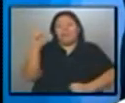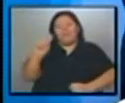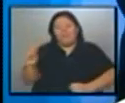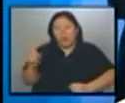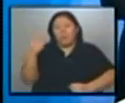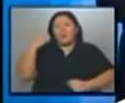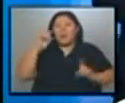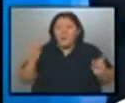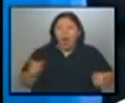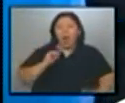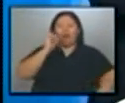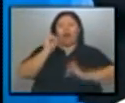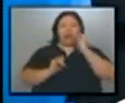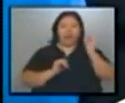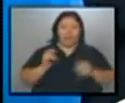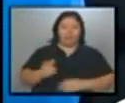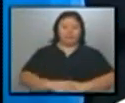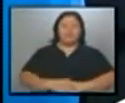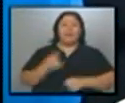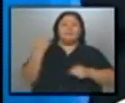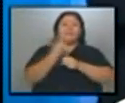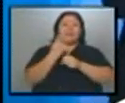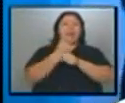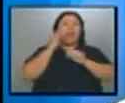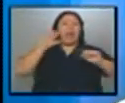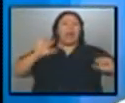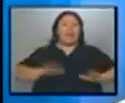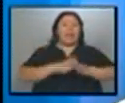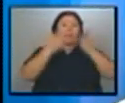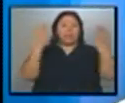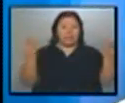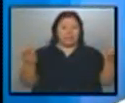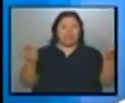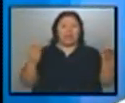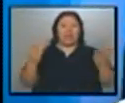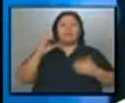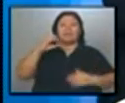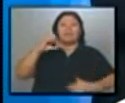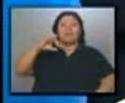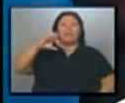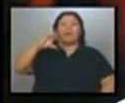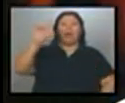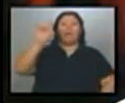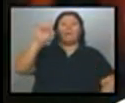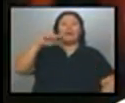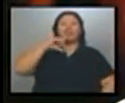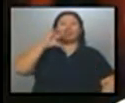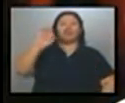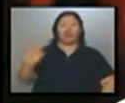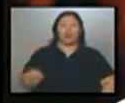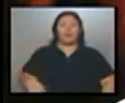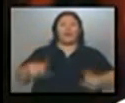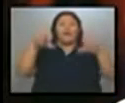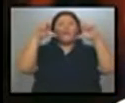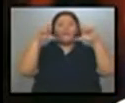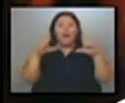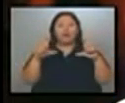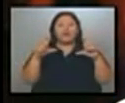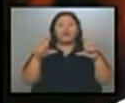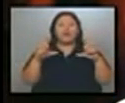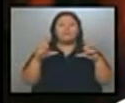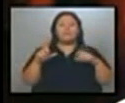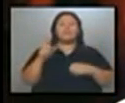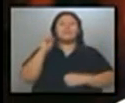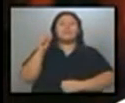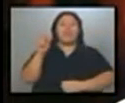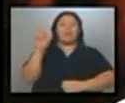historia. Mucho Empezamos Barbie, ¿no? con la revista pronto, ¿les parece? Sí. Pero esa foto. Esta foto es después de un ensayo. Ella es la bailarina